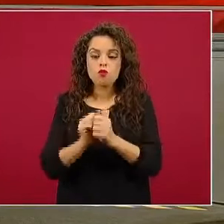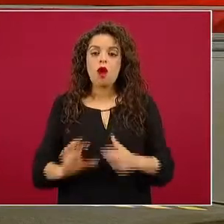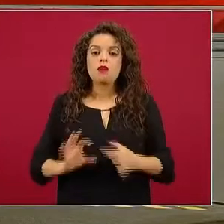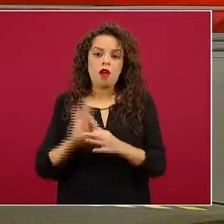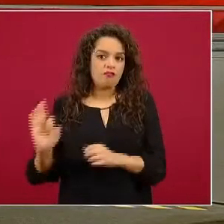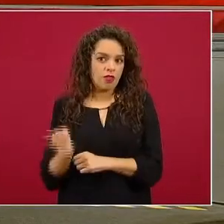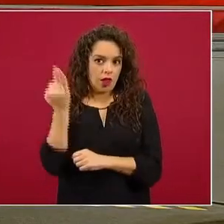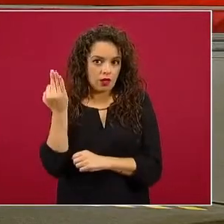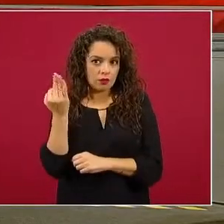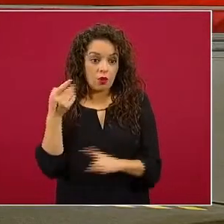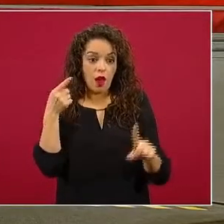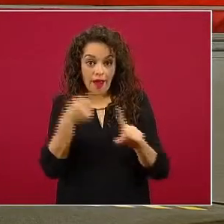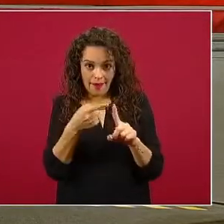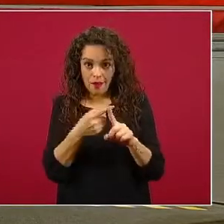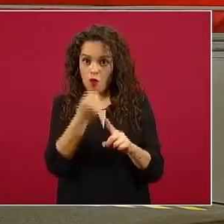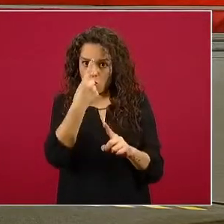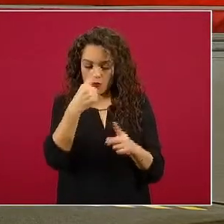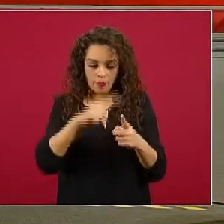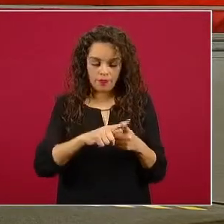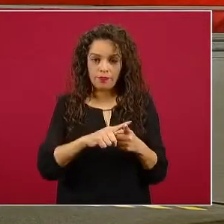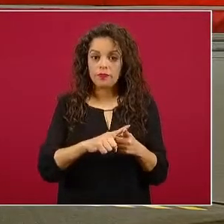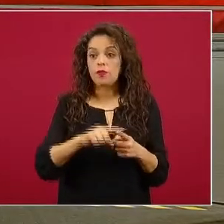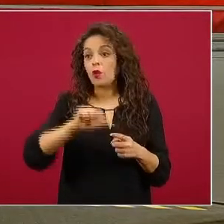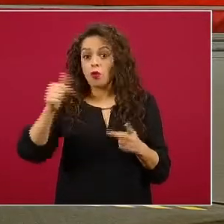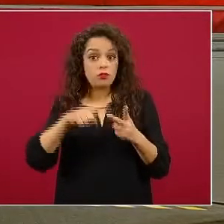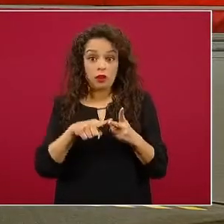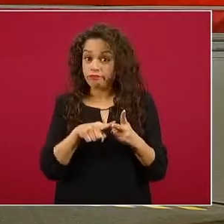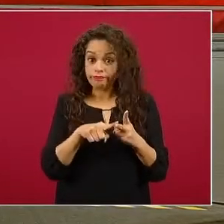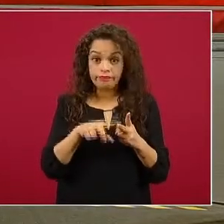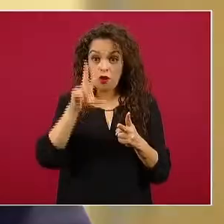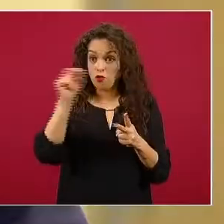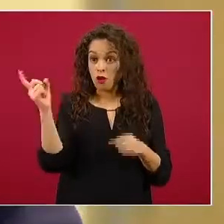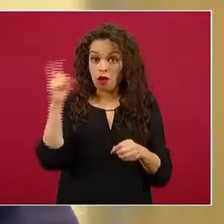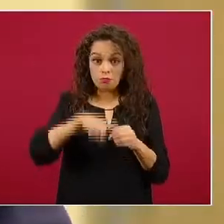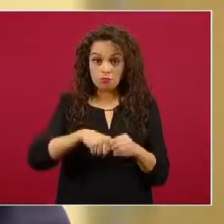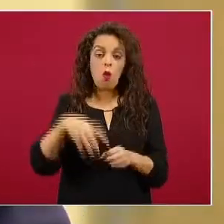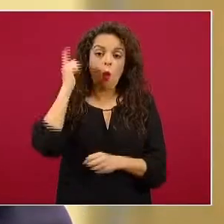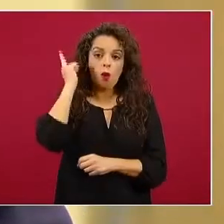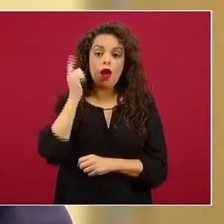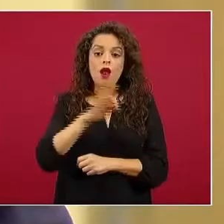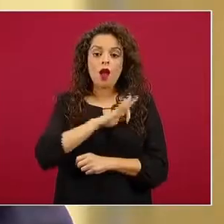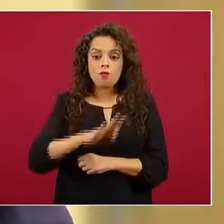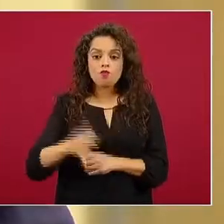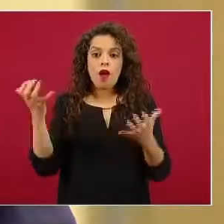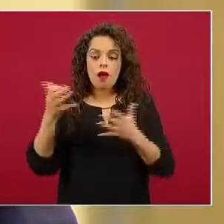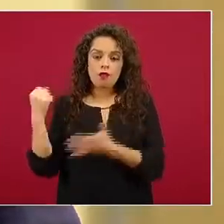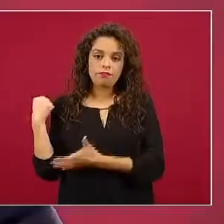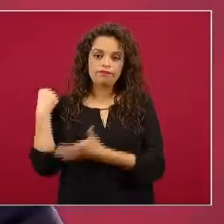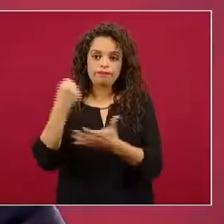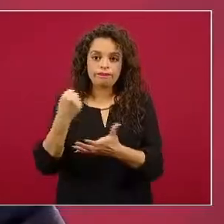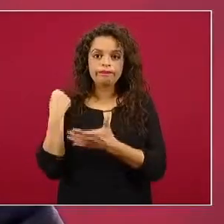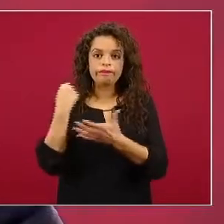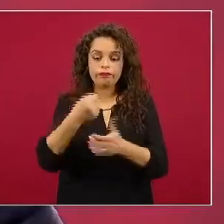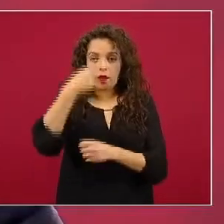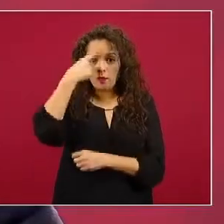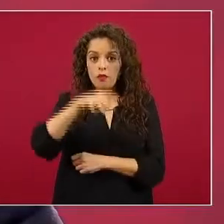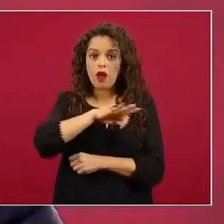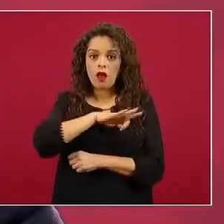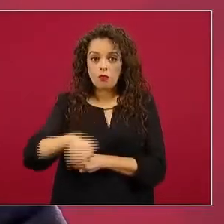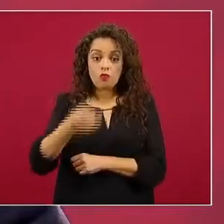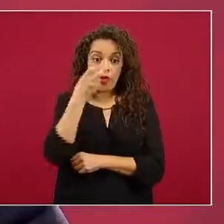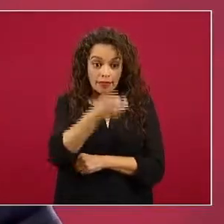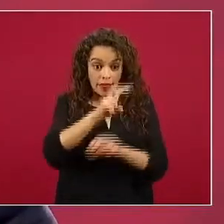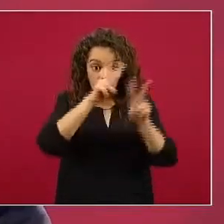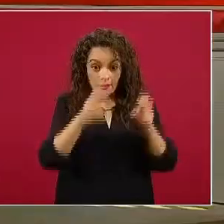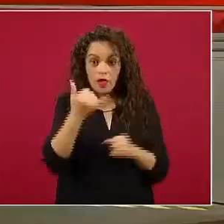un esquema. Quien no se adhirió, pues esperamos que logre invertir y desarrollar capacidades en este y muchos otros temas.